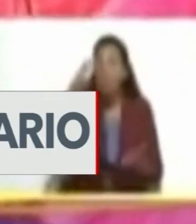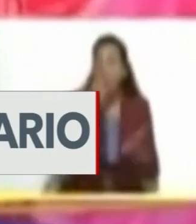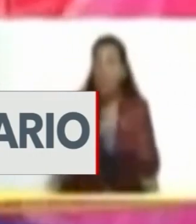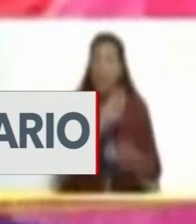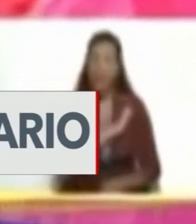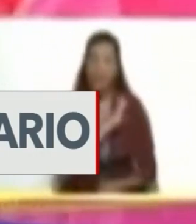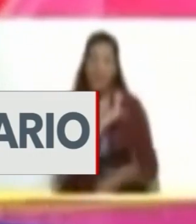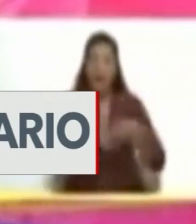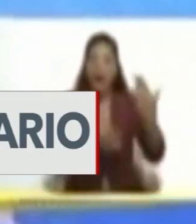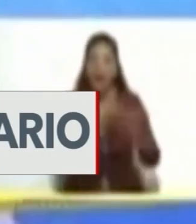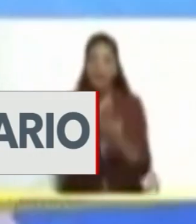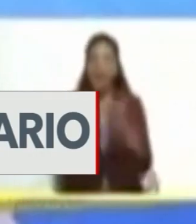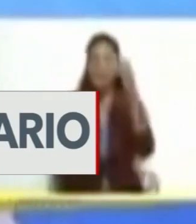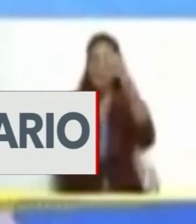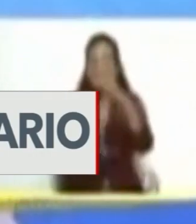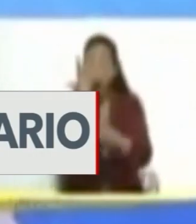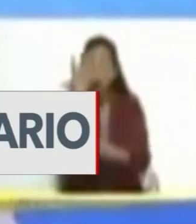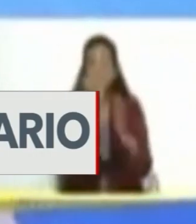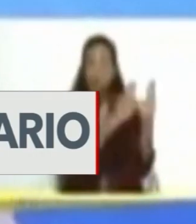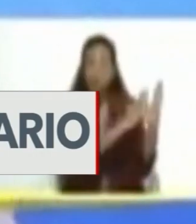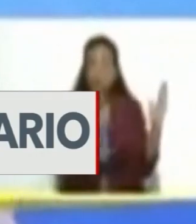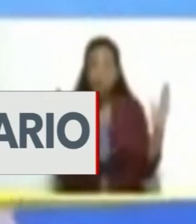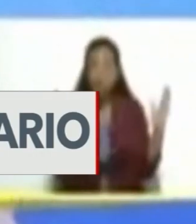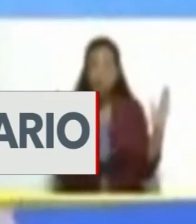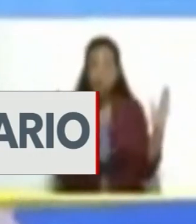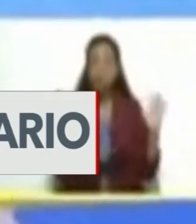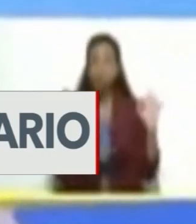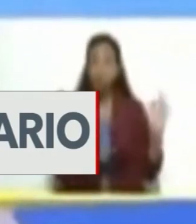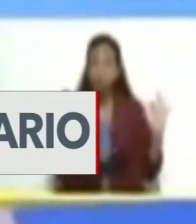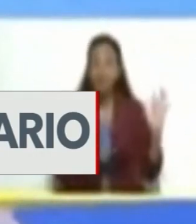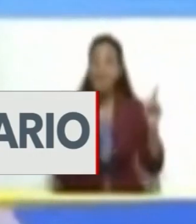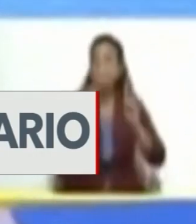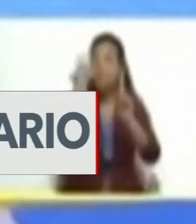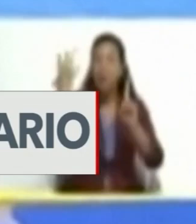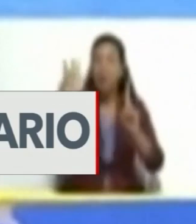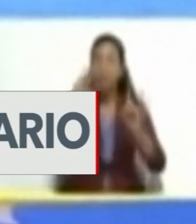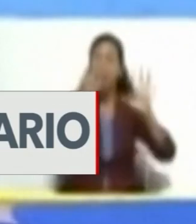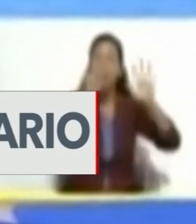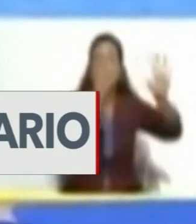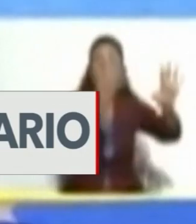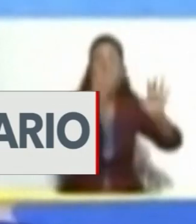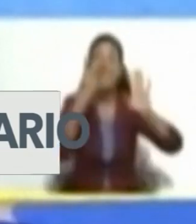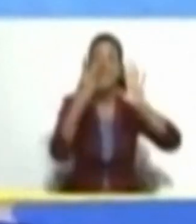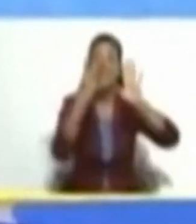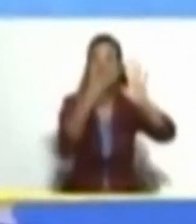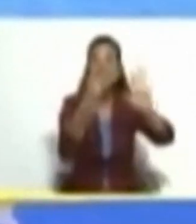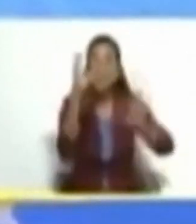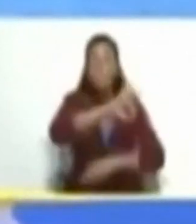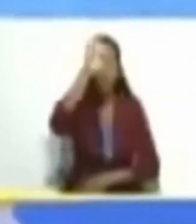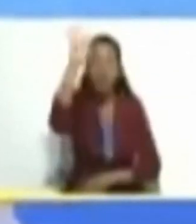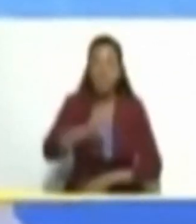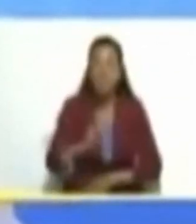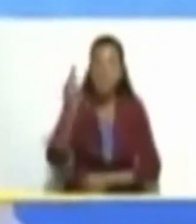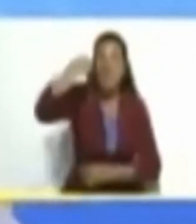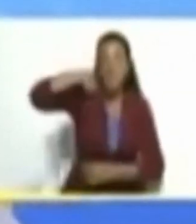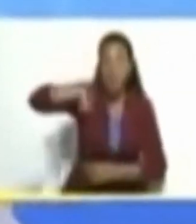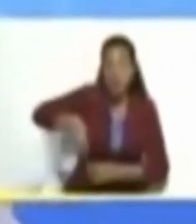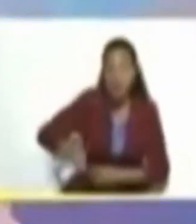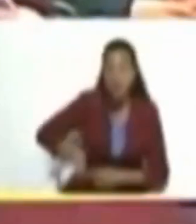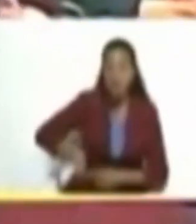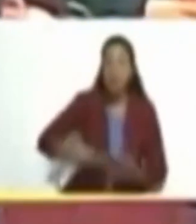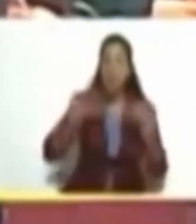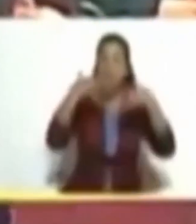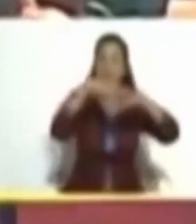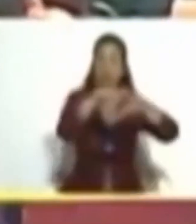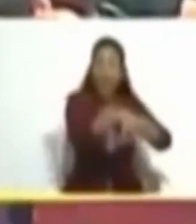a $100 hasta $130, pero no impactan subsidios por desempleo ni pensiones que sí están